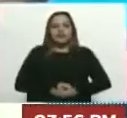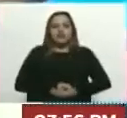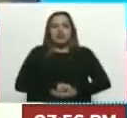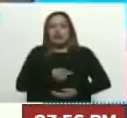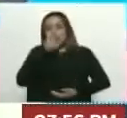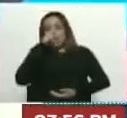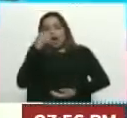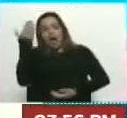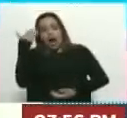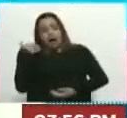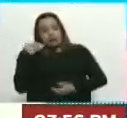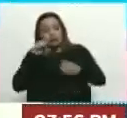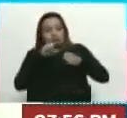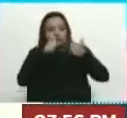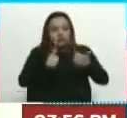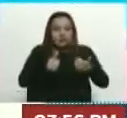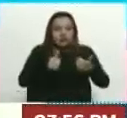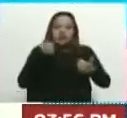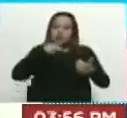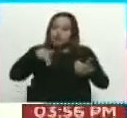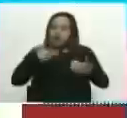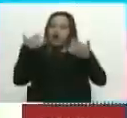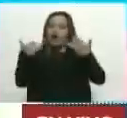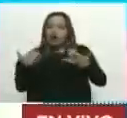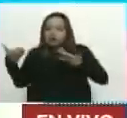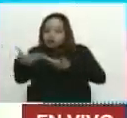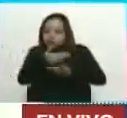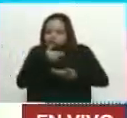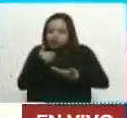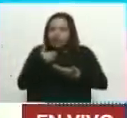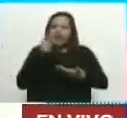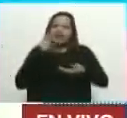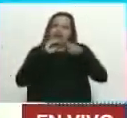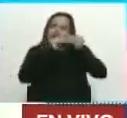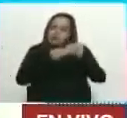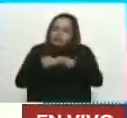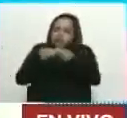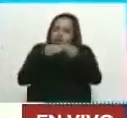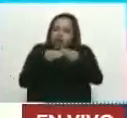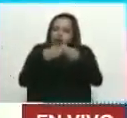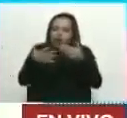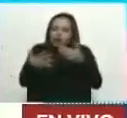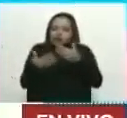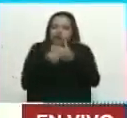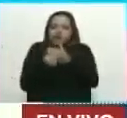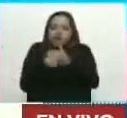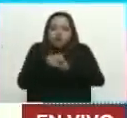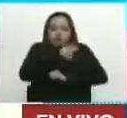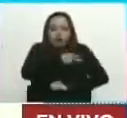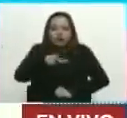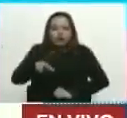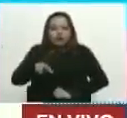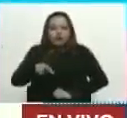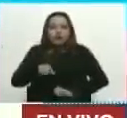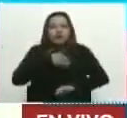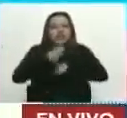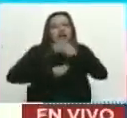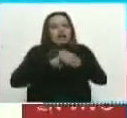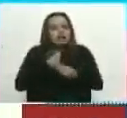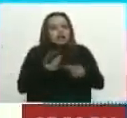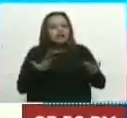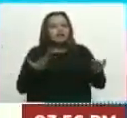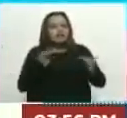años y que nos ha tocado a nosotros pulirla, amalgamarla y conformarla de